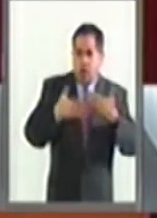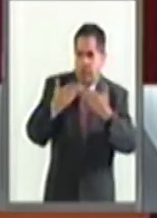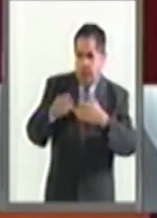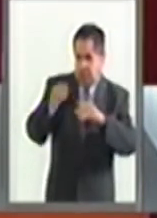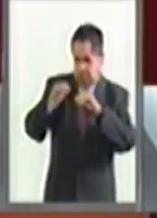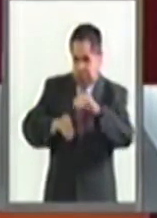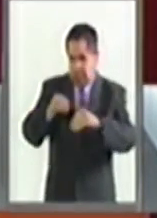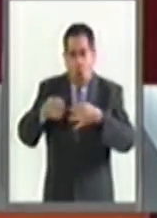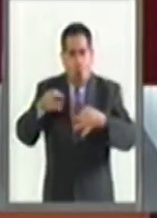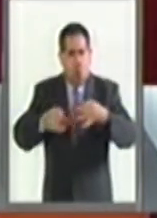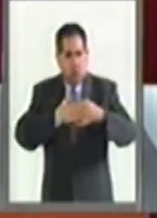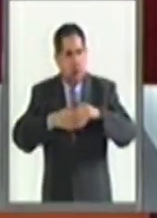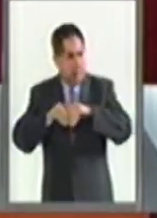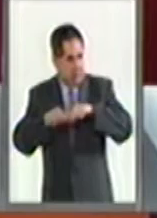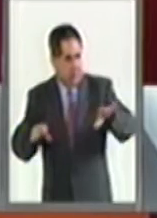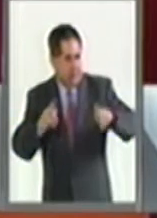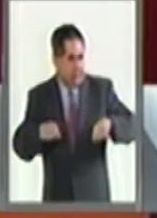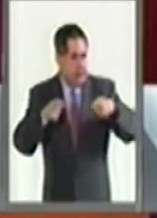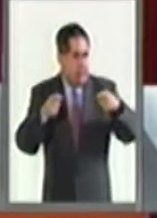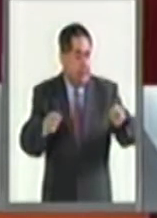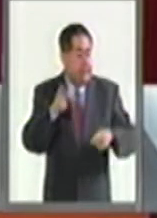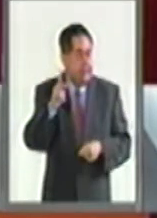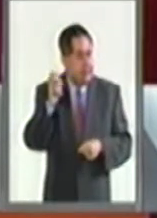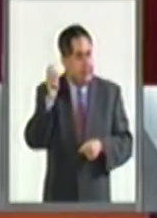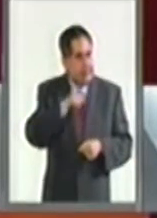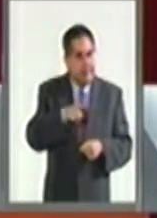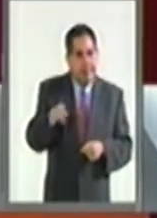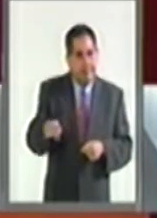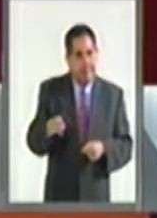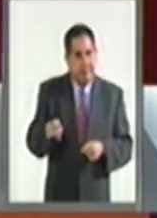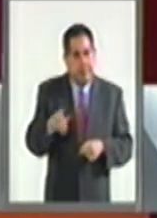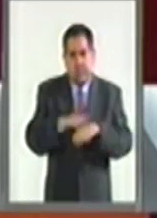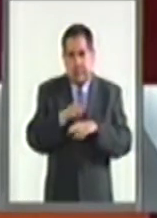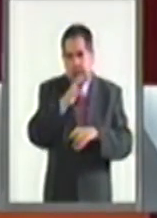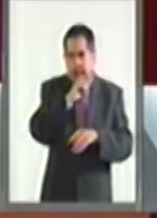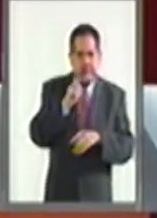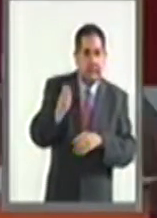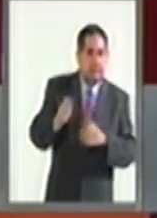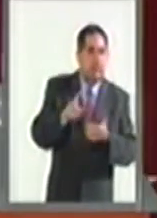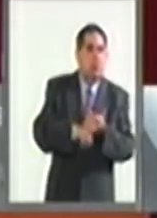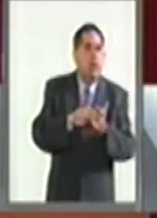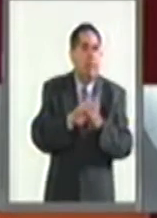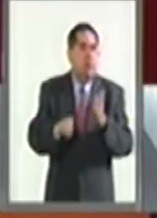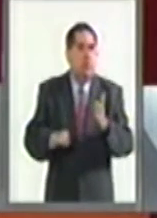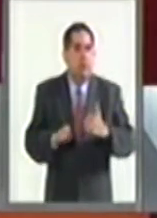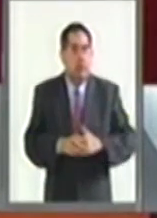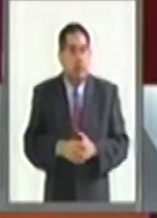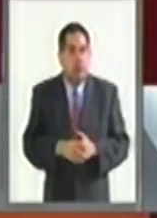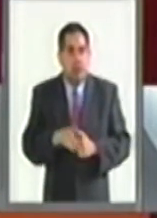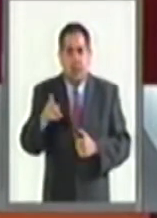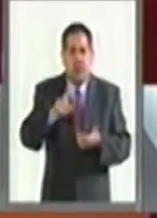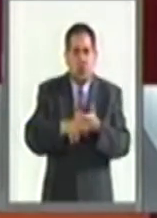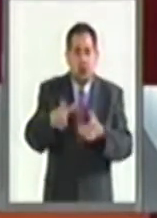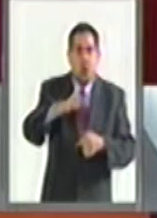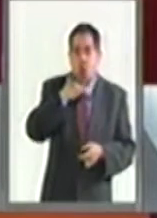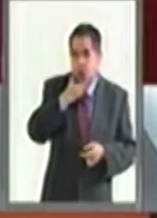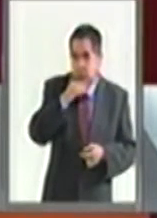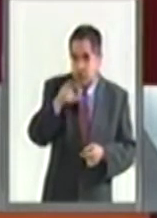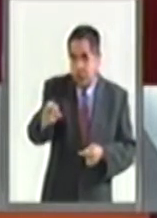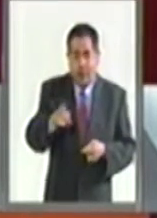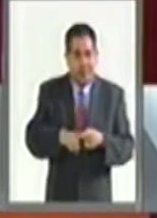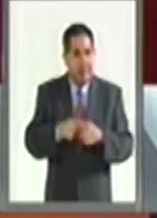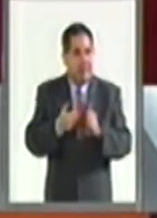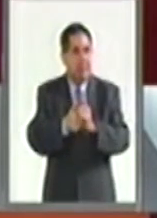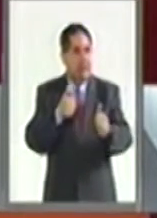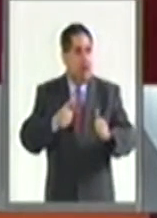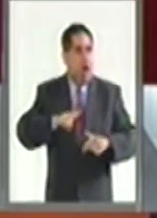encargadas de impartir esta justicia enfrenta problemas más preocupantes como lo es la corrupción, el